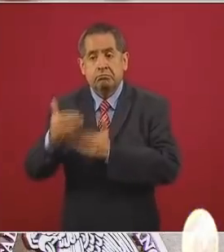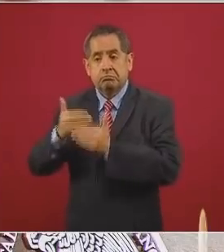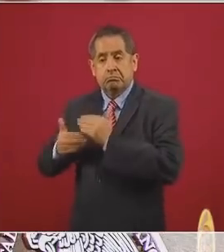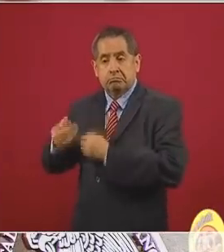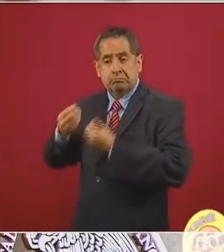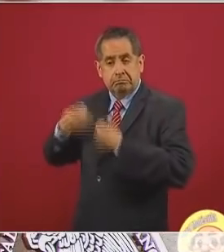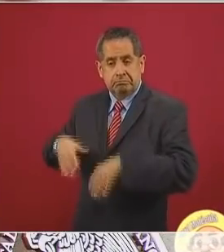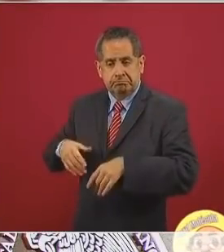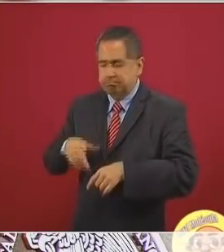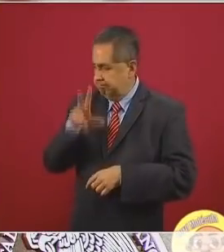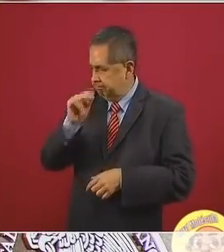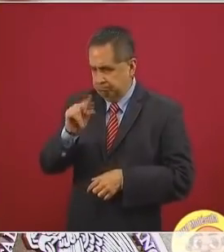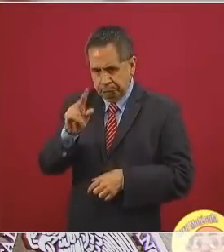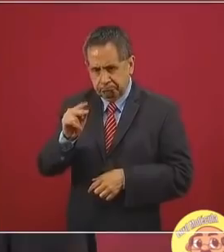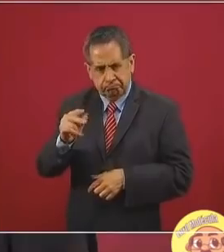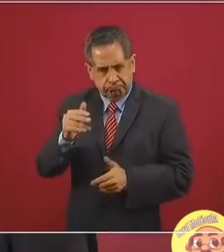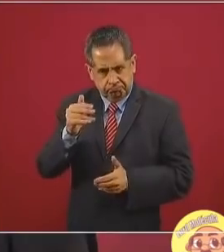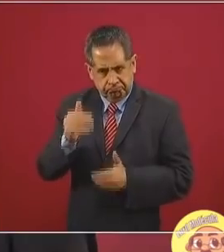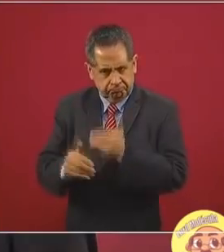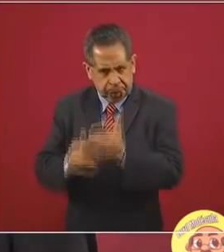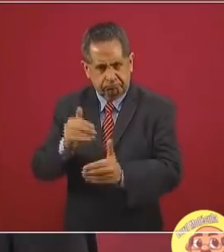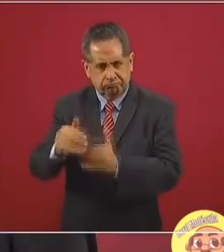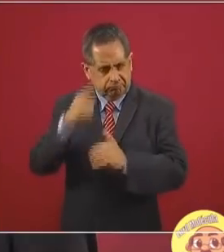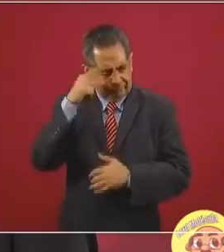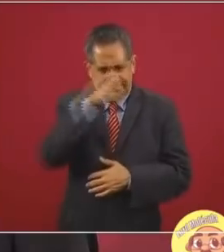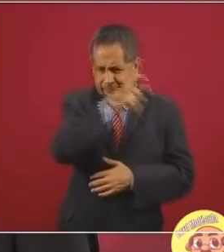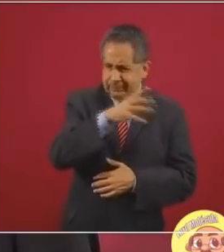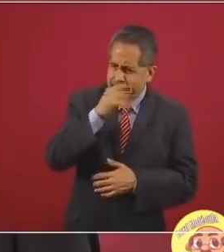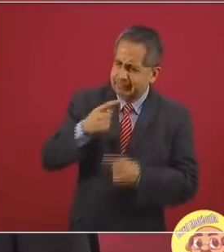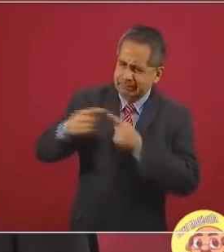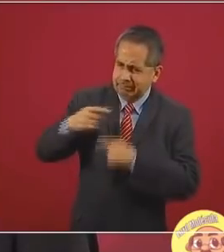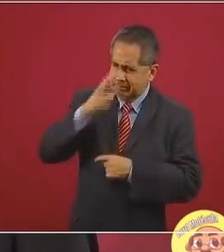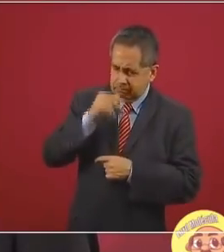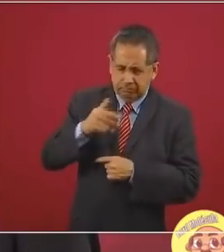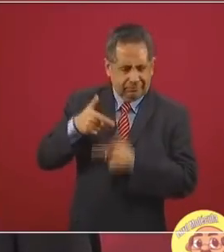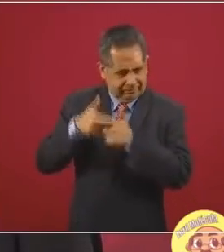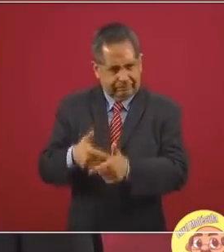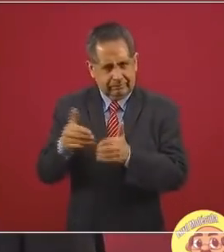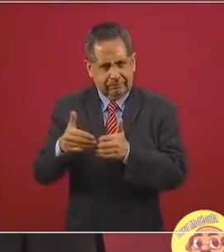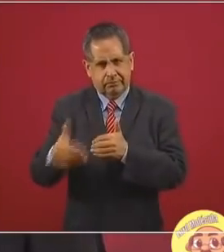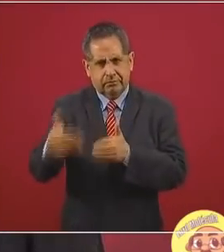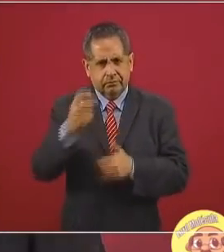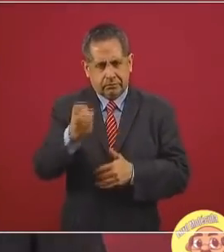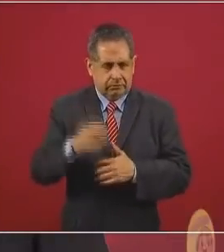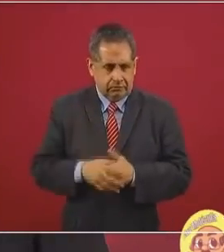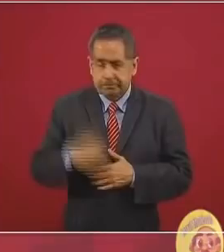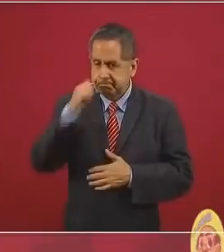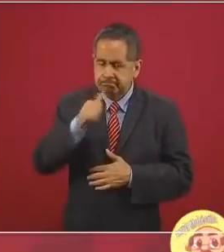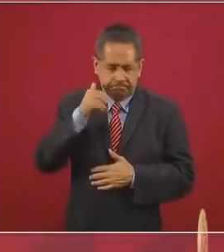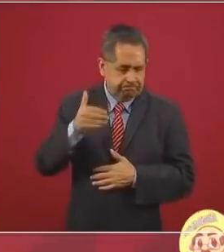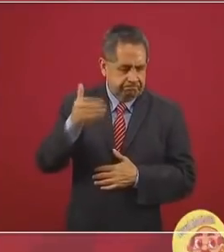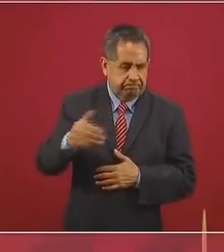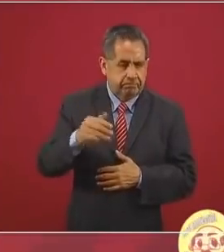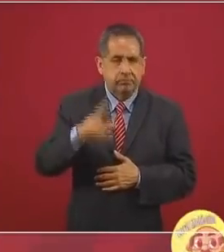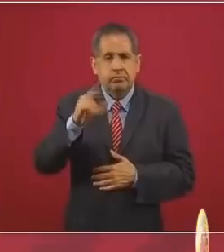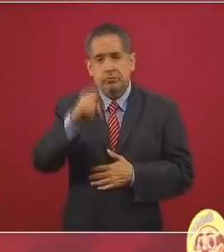sea tanto que les cueste trabajo retrogradar. Es decir, que no sea